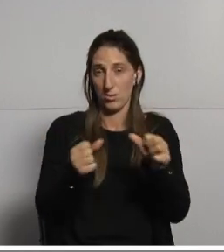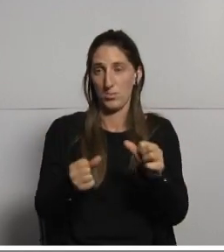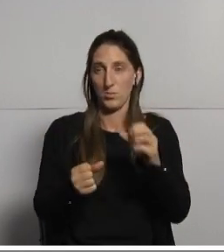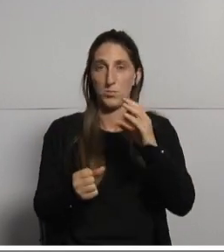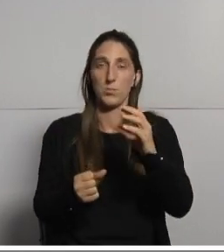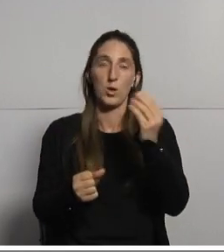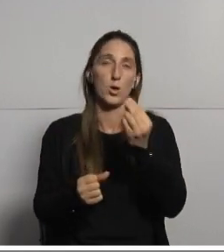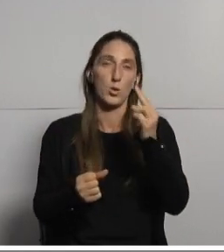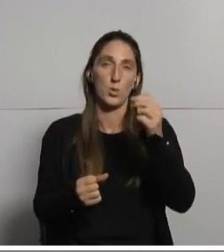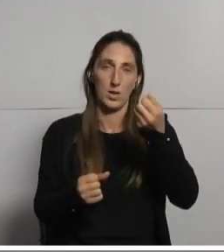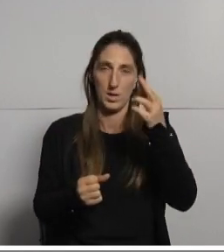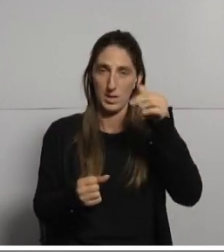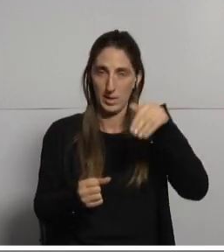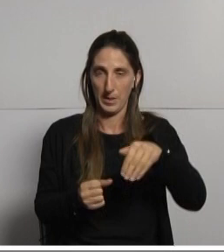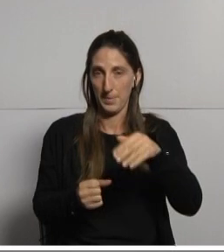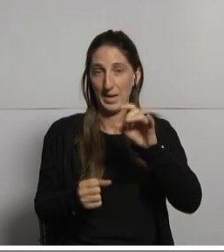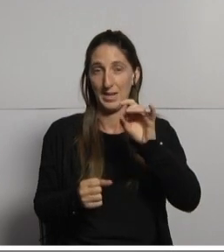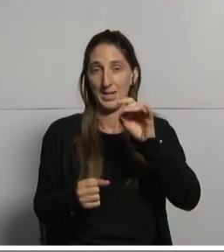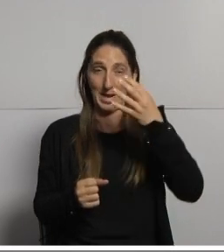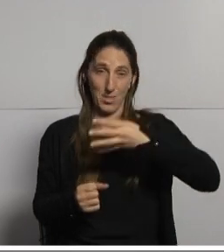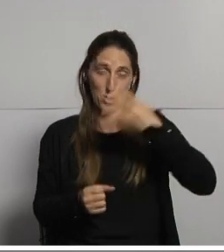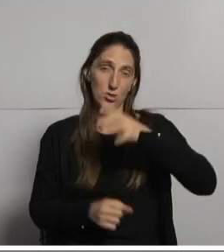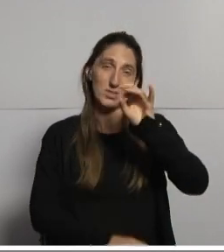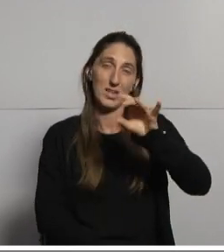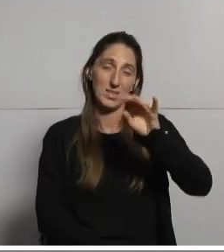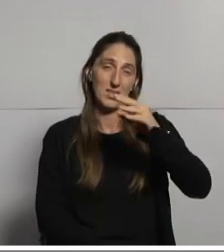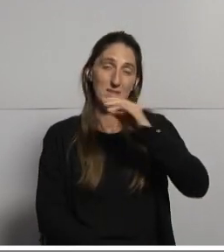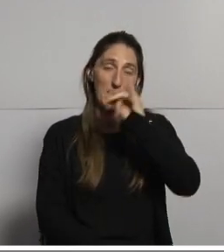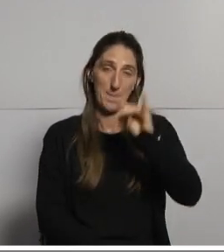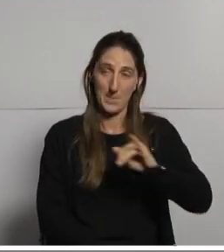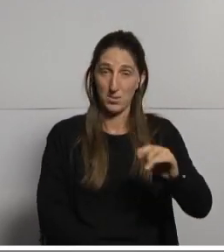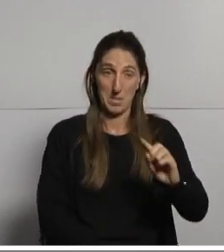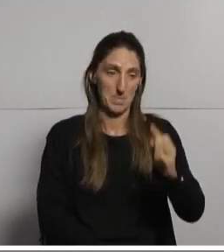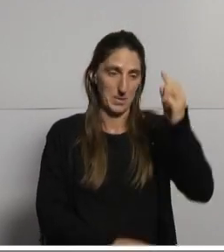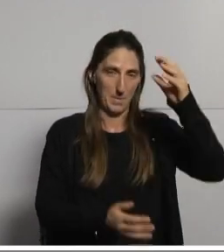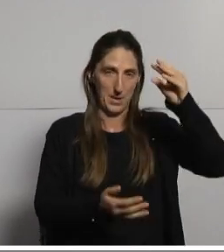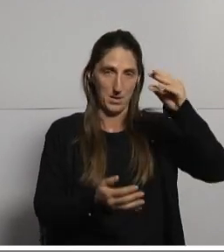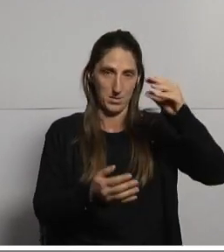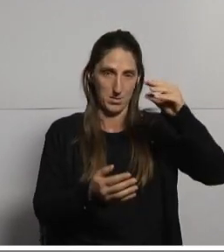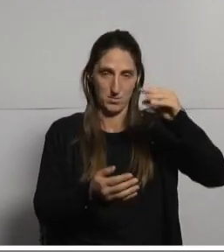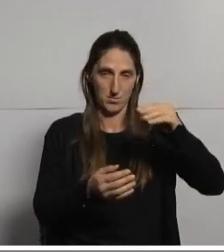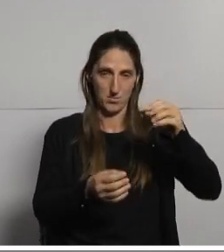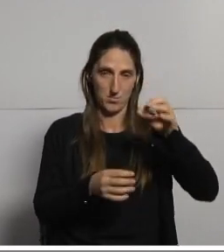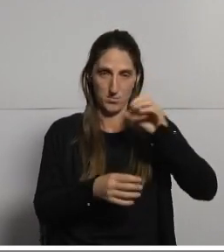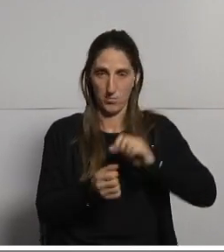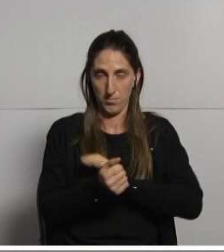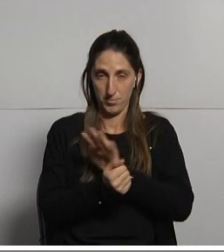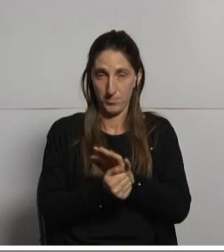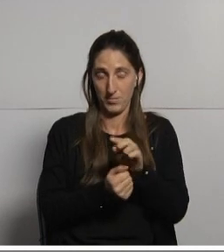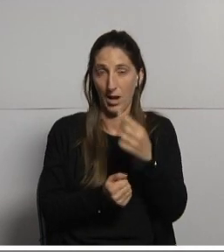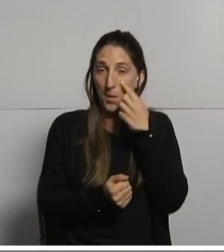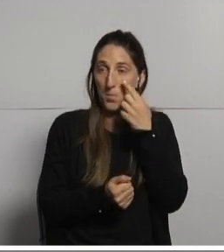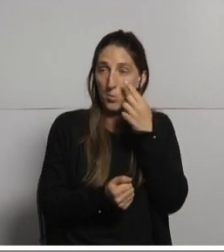fin de semana del 14 y 15 de marzo. Surgió el primer caso acá el 13. Hicimos una prueba de